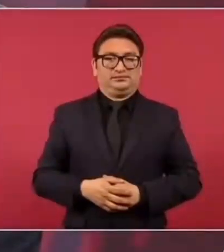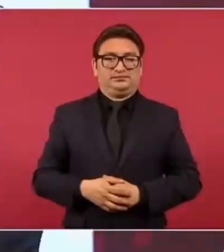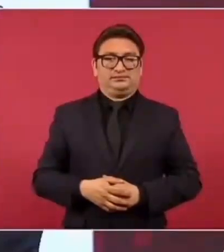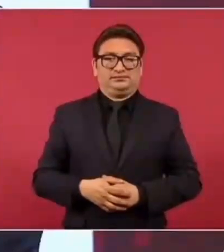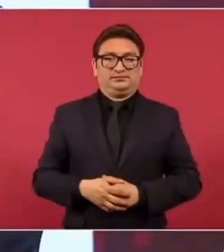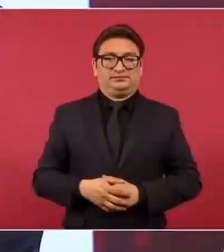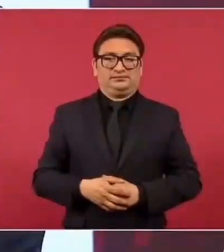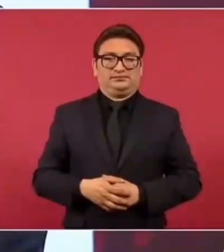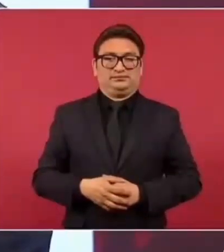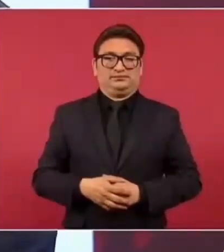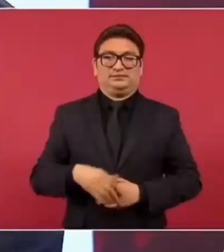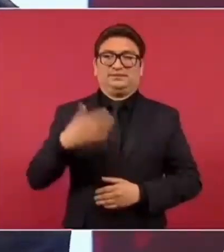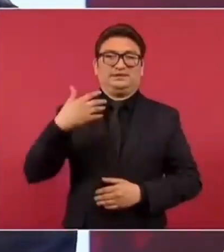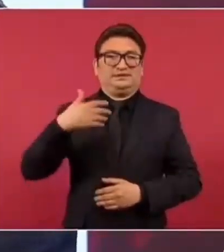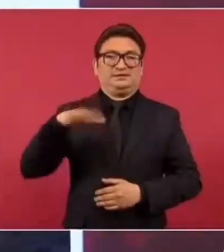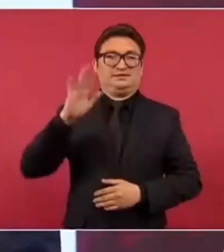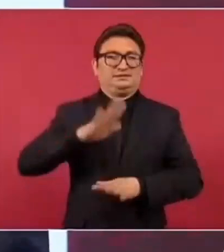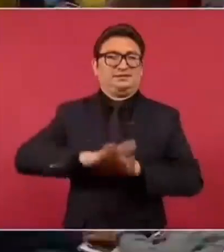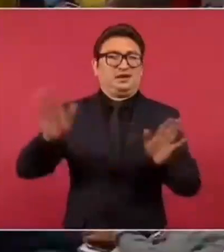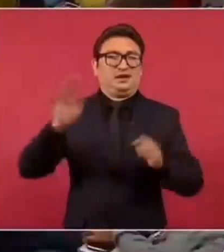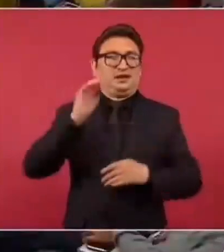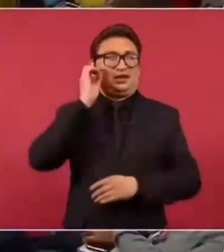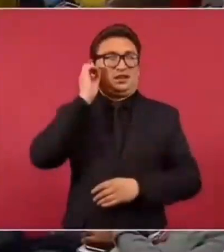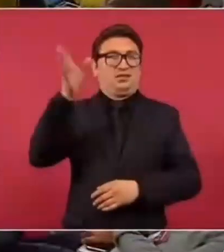es preferible olvidar